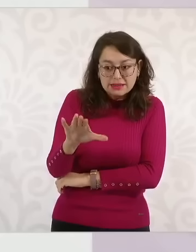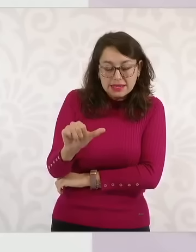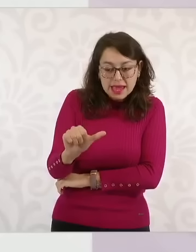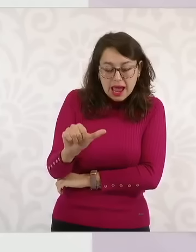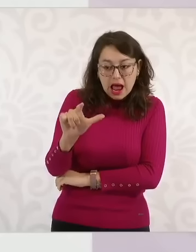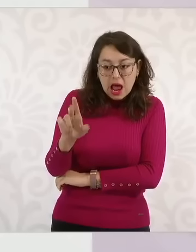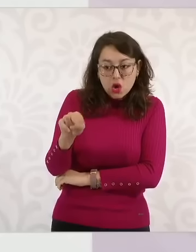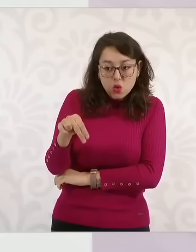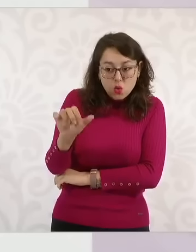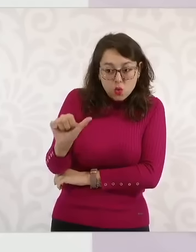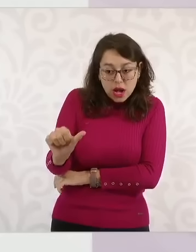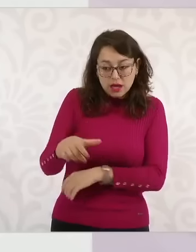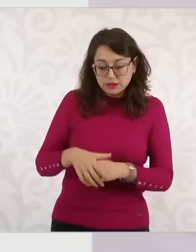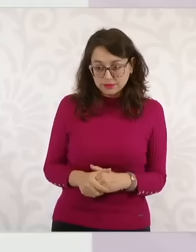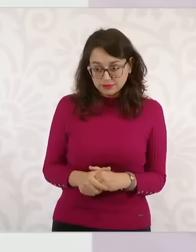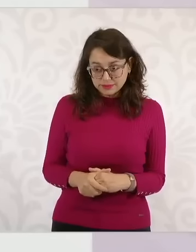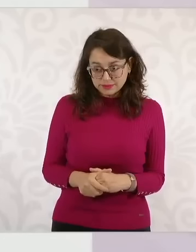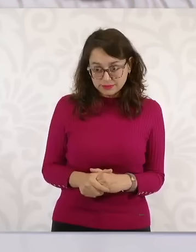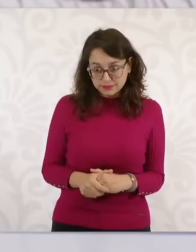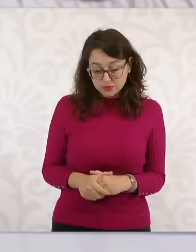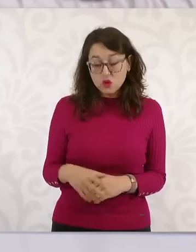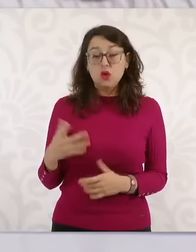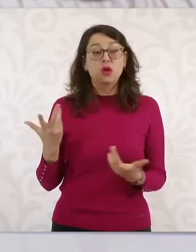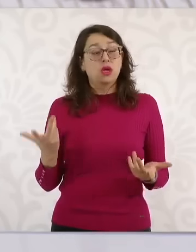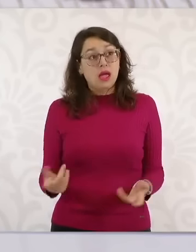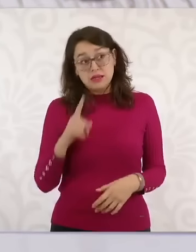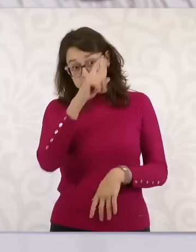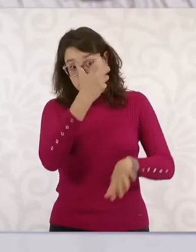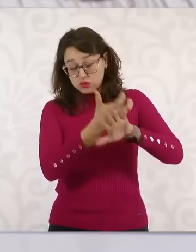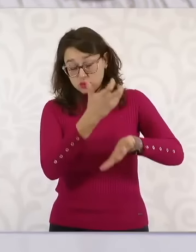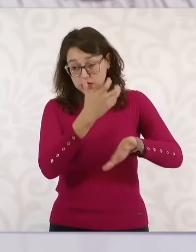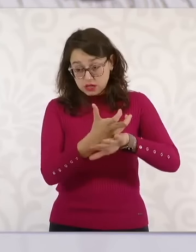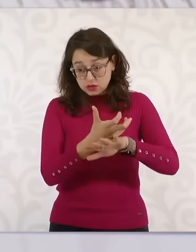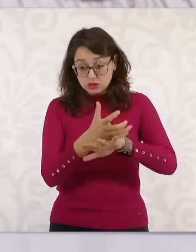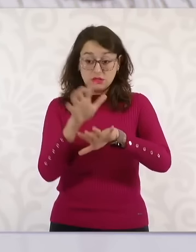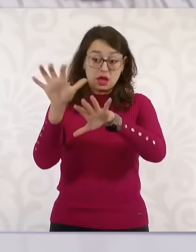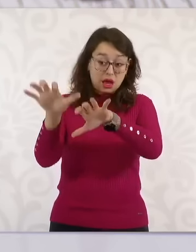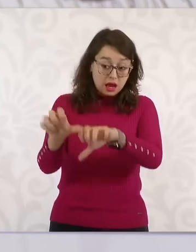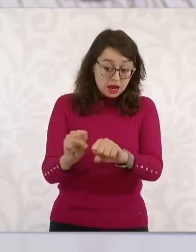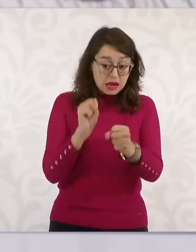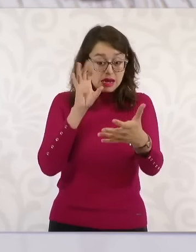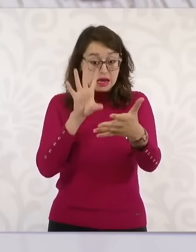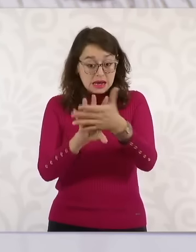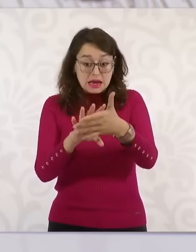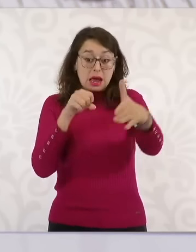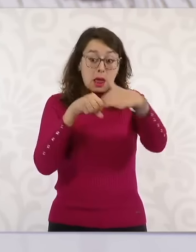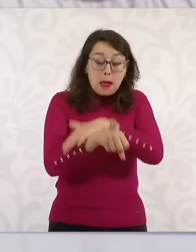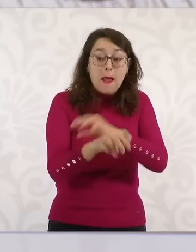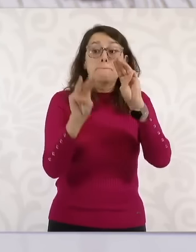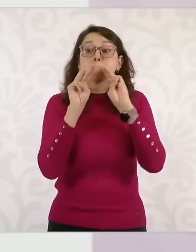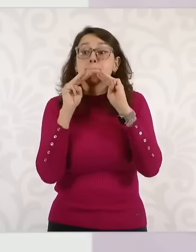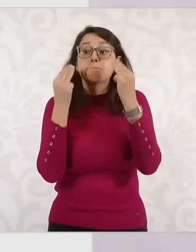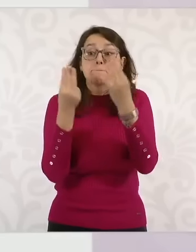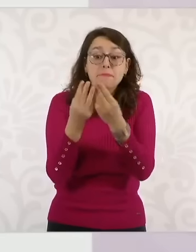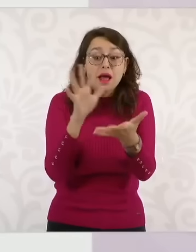El único que está preso, secretario de Seguridad, y en Estados Unidos, por haber estado involucrado con el narco, fue